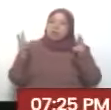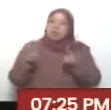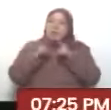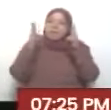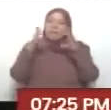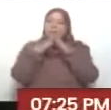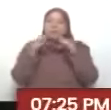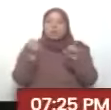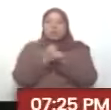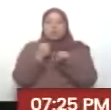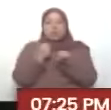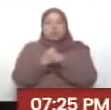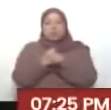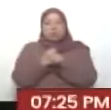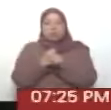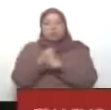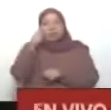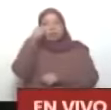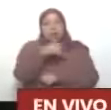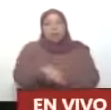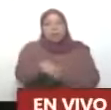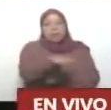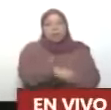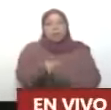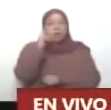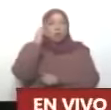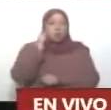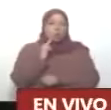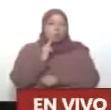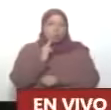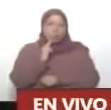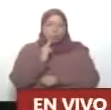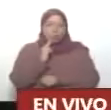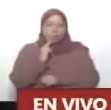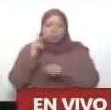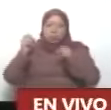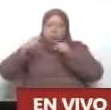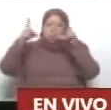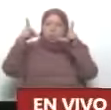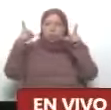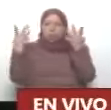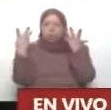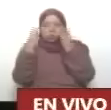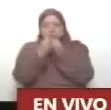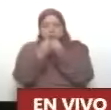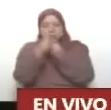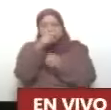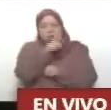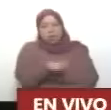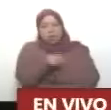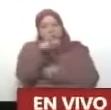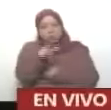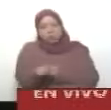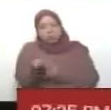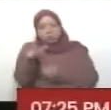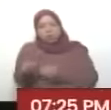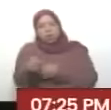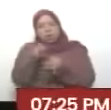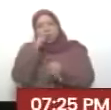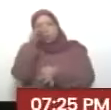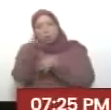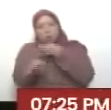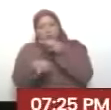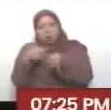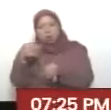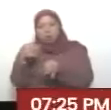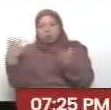el acto victorioso de la Plaza Bolívar, me ha impresionado mucho la gente. He estado comentándoselo a los